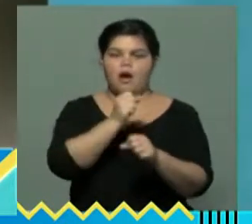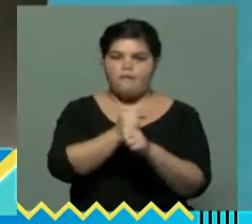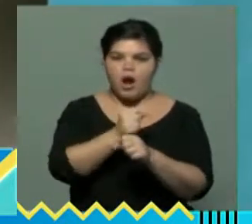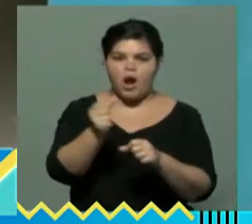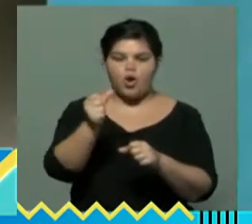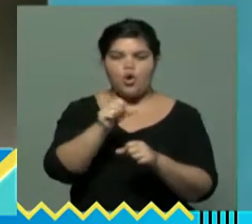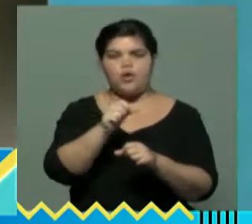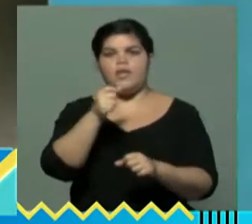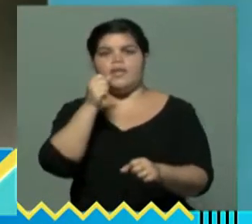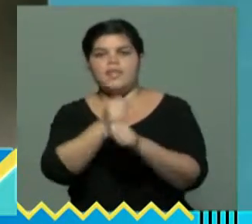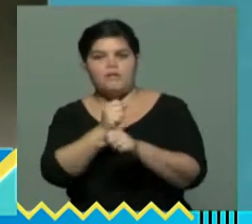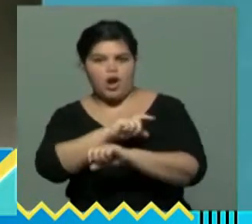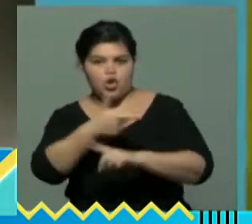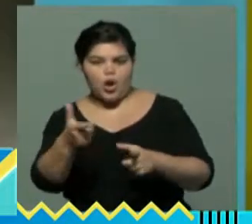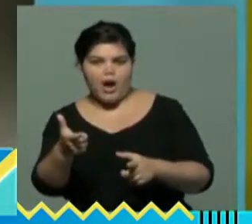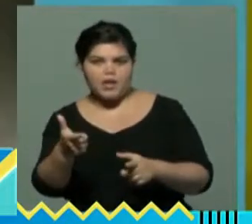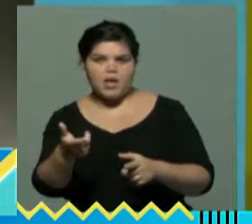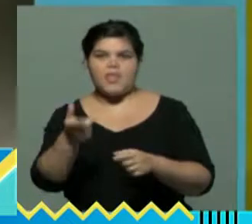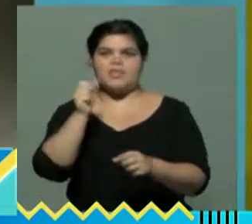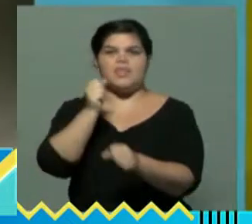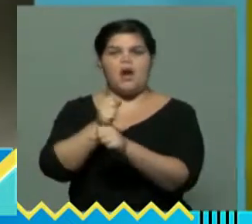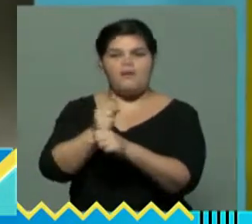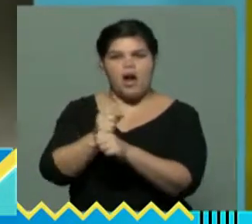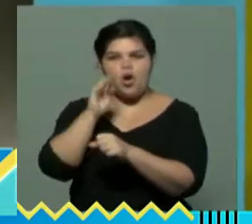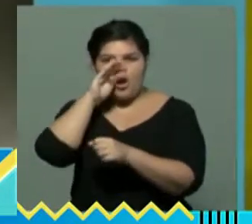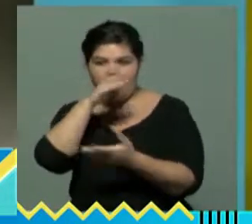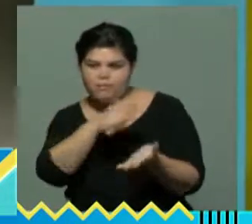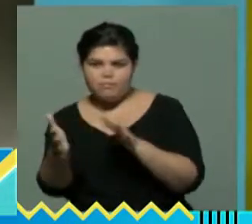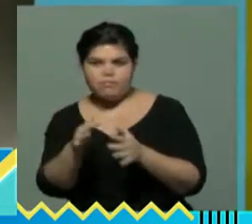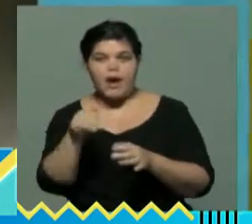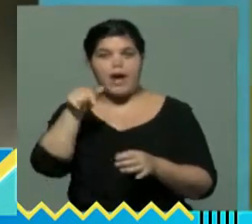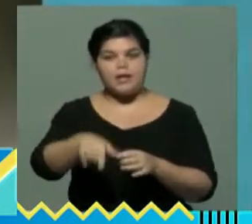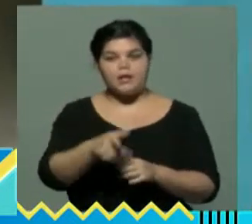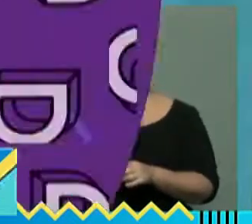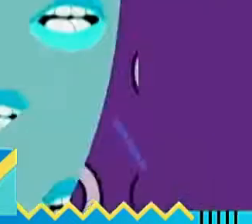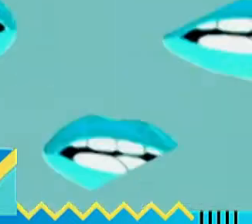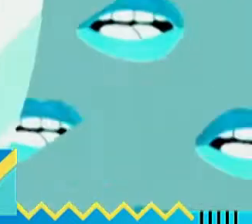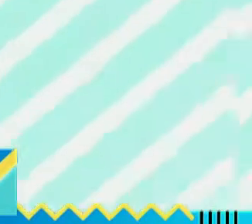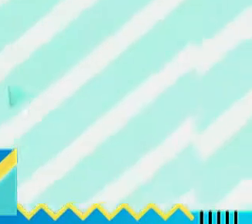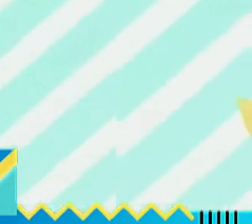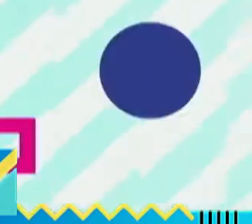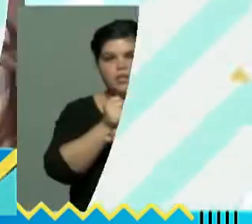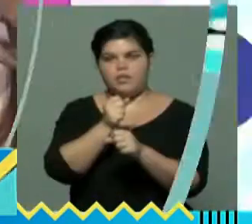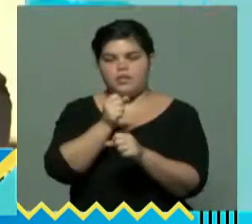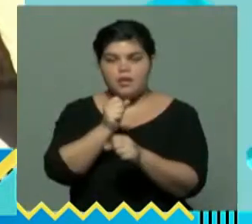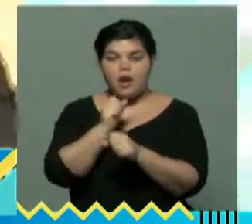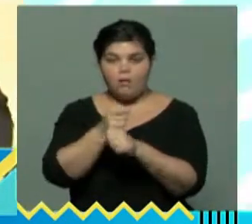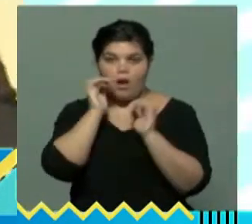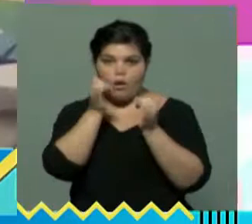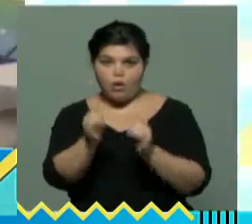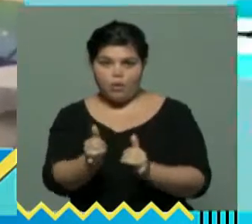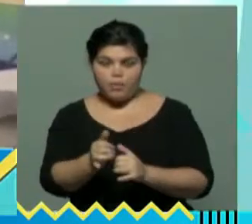y desocupación que encontramos en lo que tiene que ver con el empleo en los jóvenes. Yo, antes de